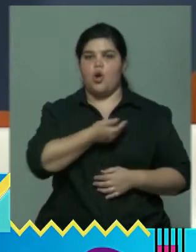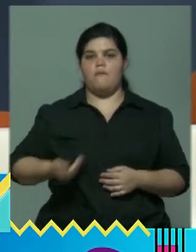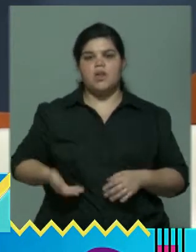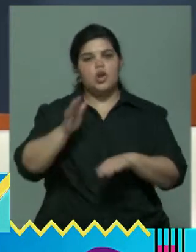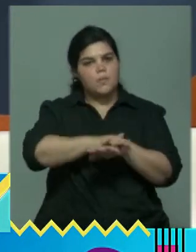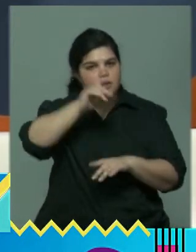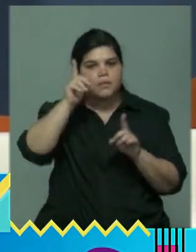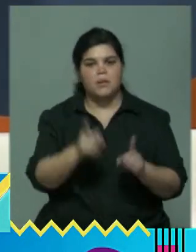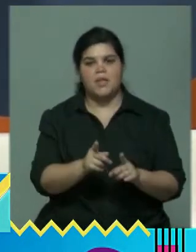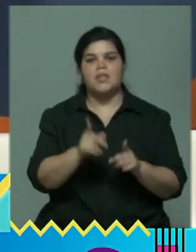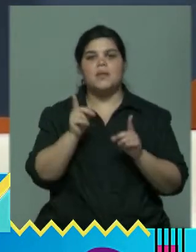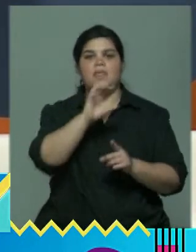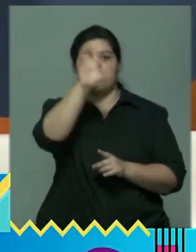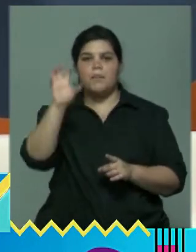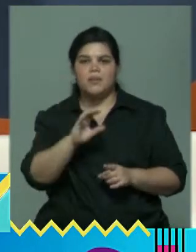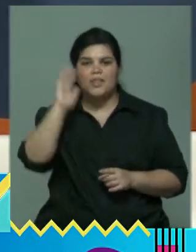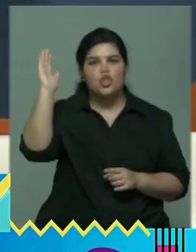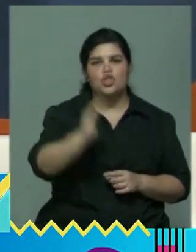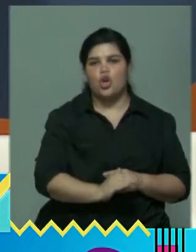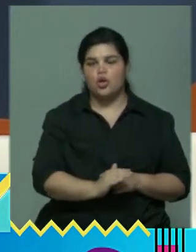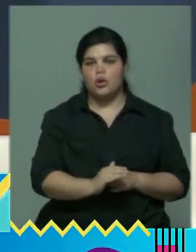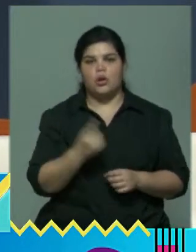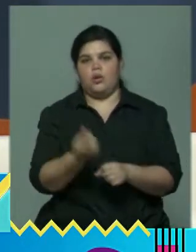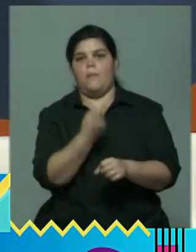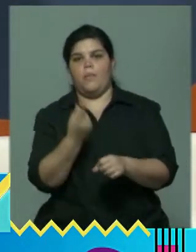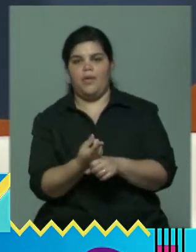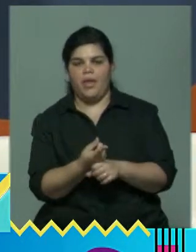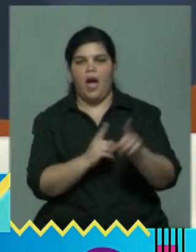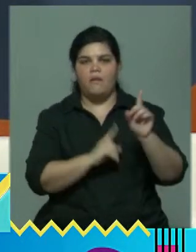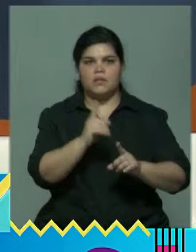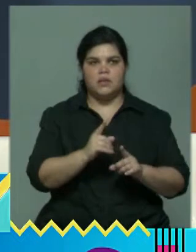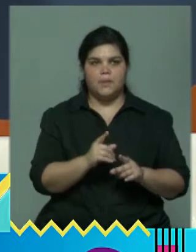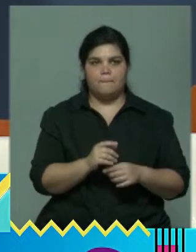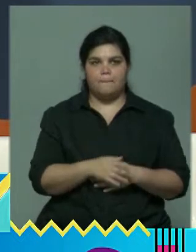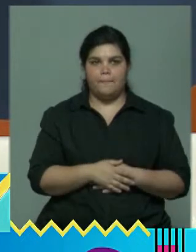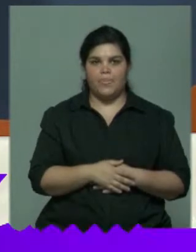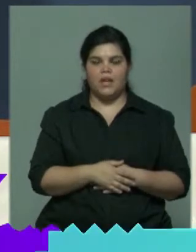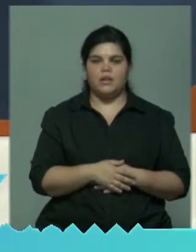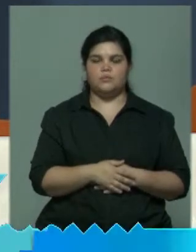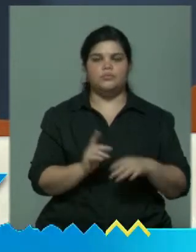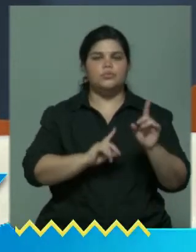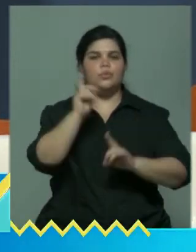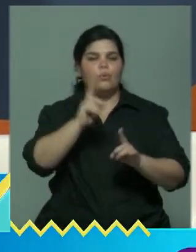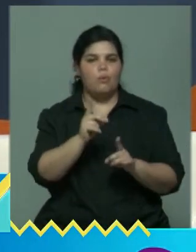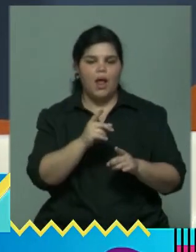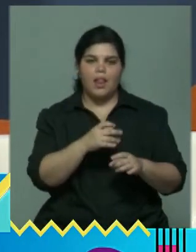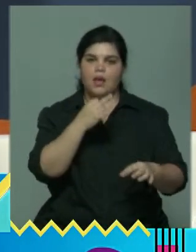en todos los departamentos. No puede haber una diferencia, el verdadero progresismo, lo entiendo todo dentro de la educación, es que una